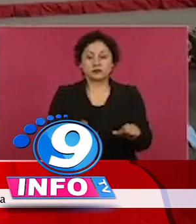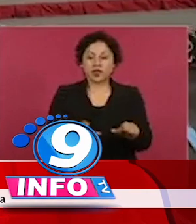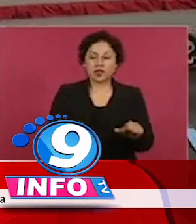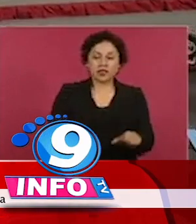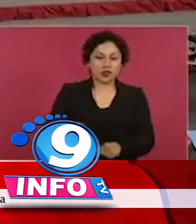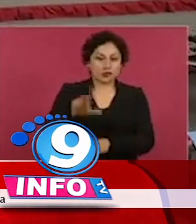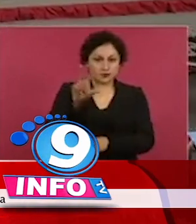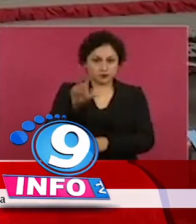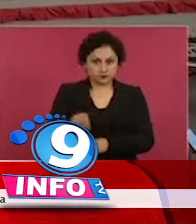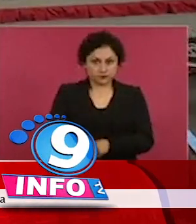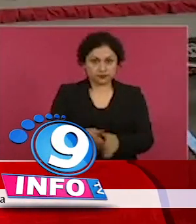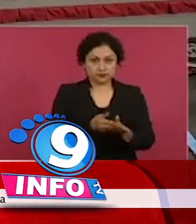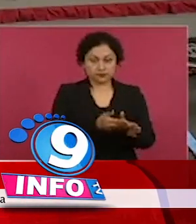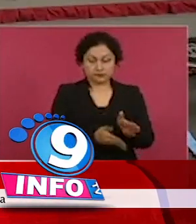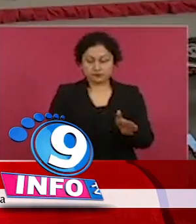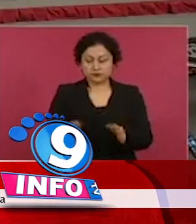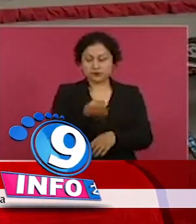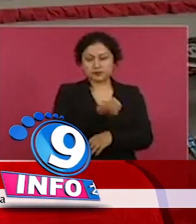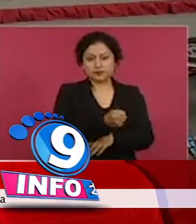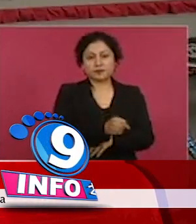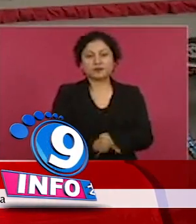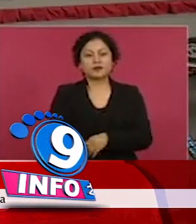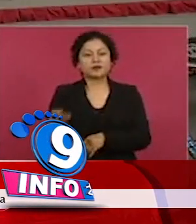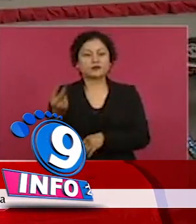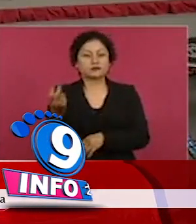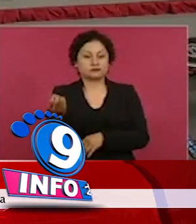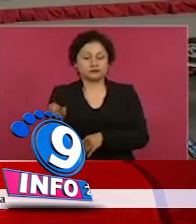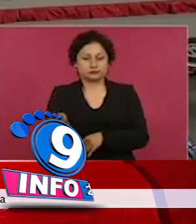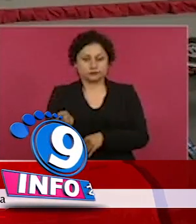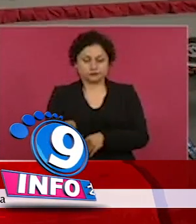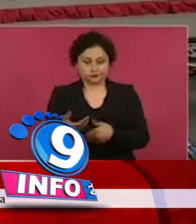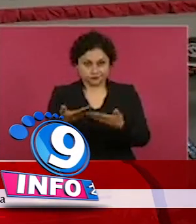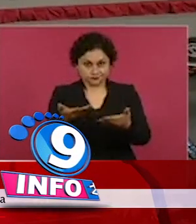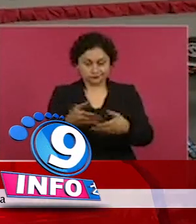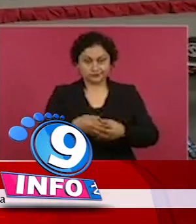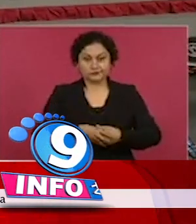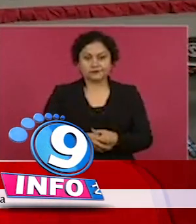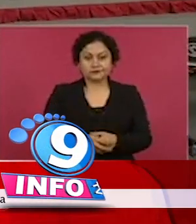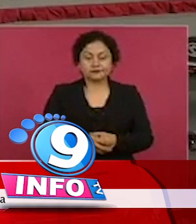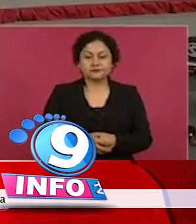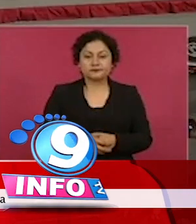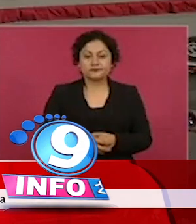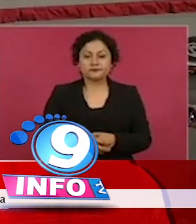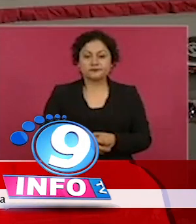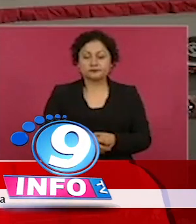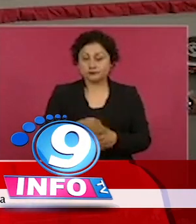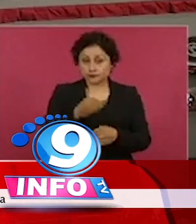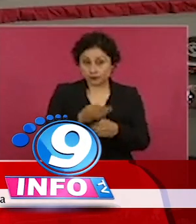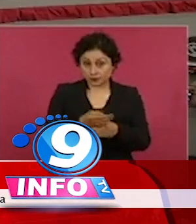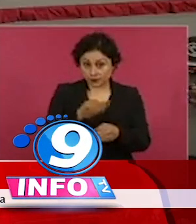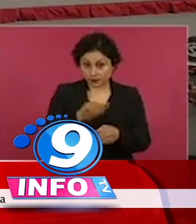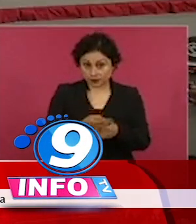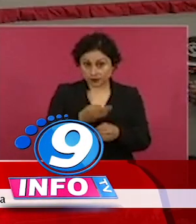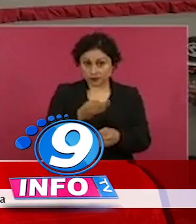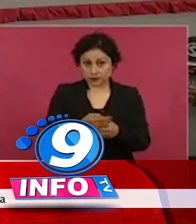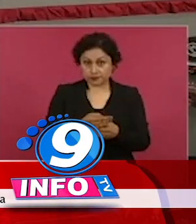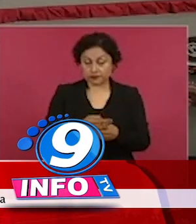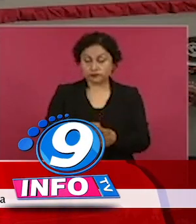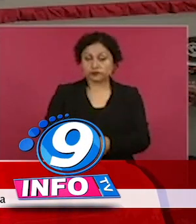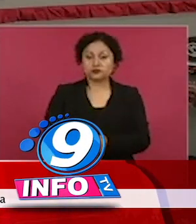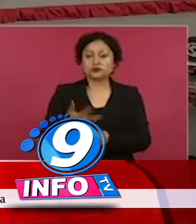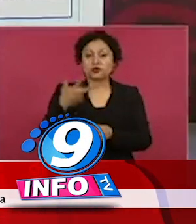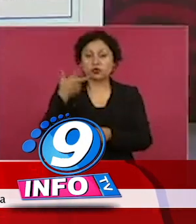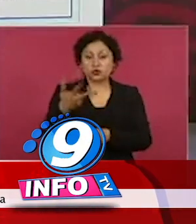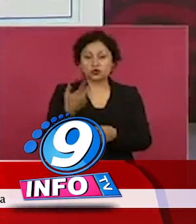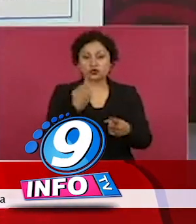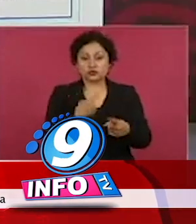al 2 de octubre adelante en esta ocasión tenemos ocho casos de extradición de